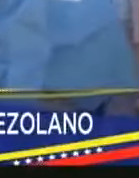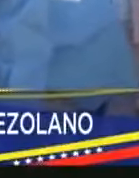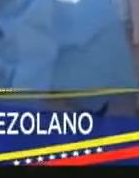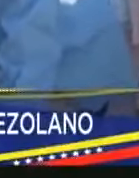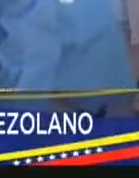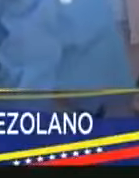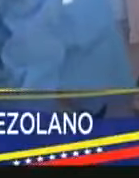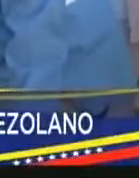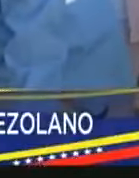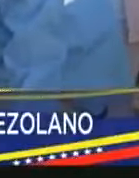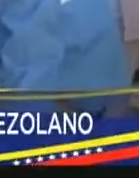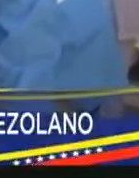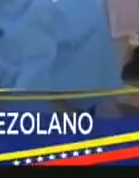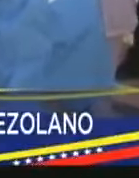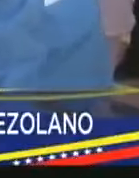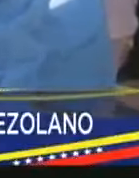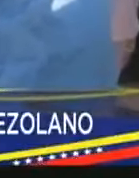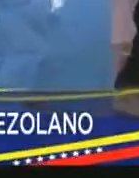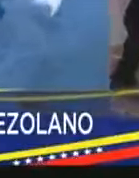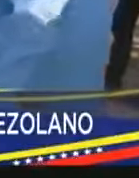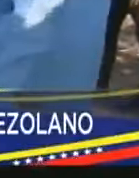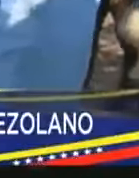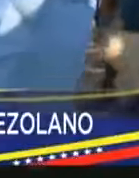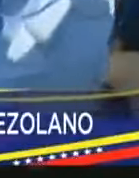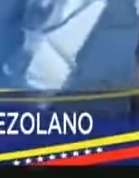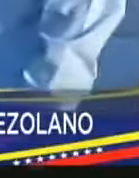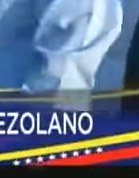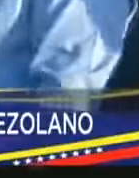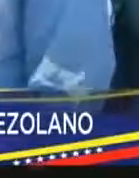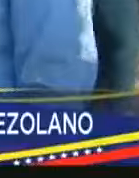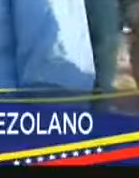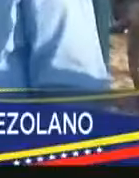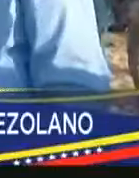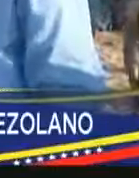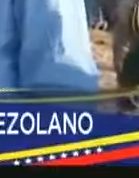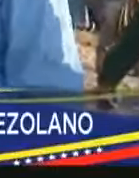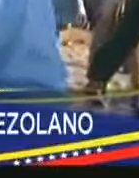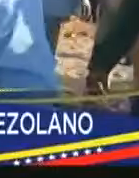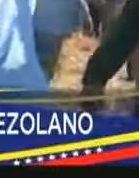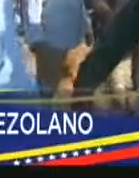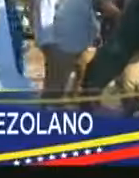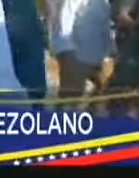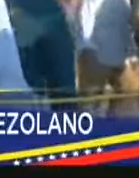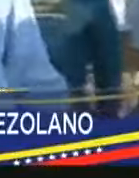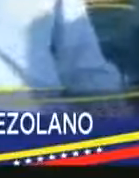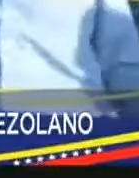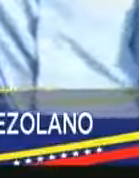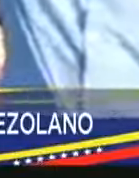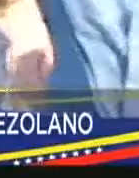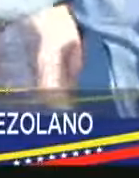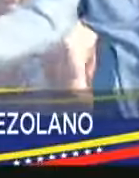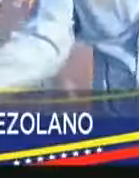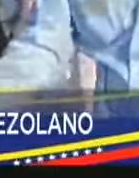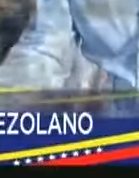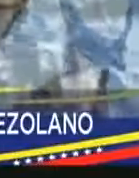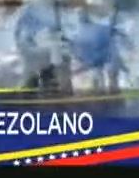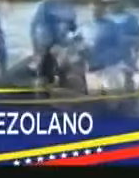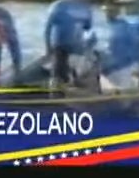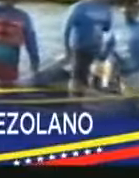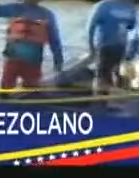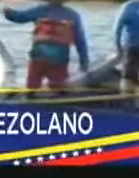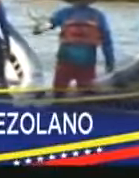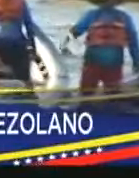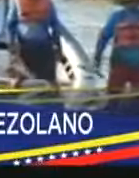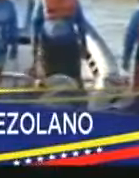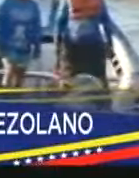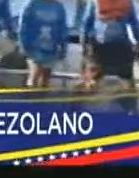pueblos originarios por acá de esta zona, los guayqueríes, los caribes, los guayús, los pemones, los cumanagotos, específicamente